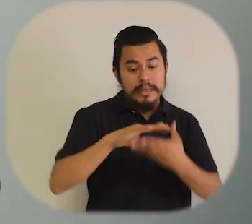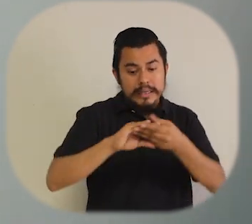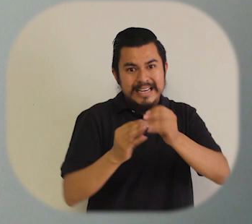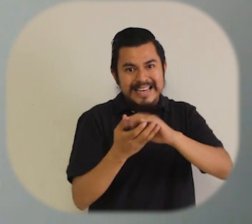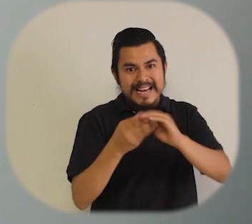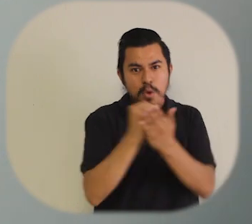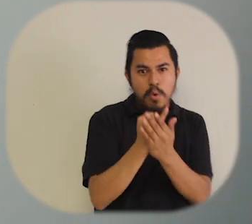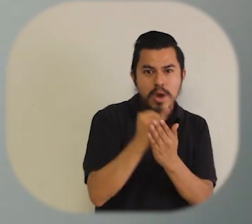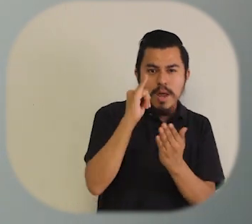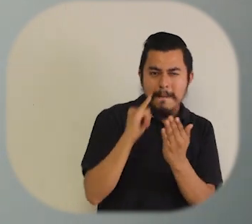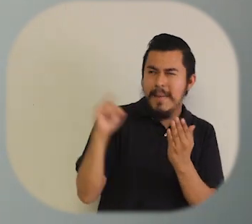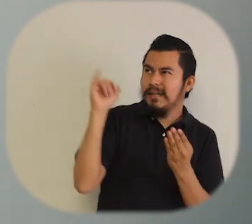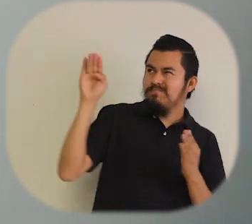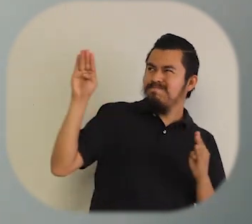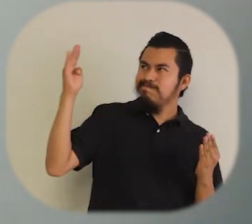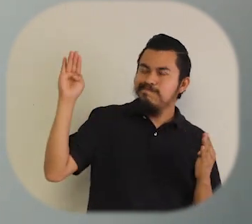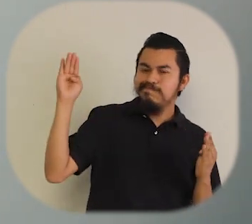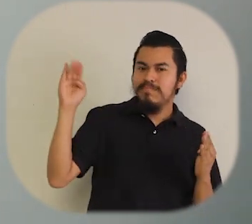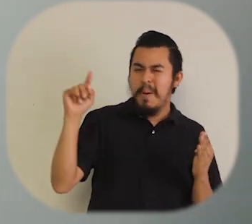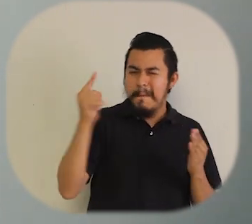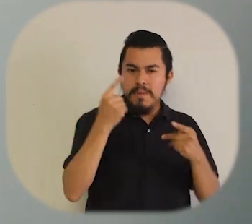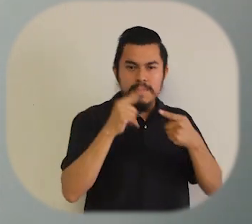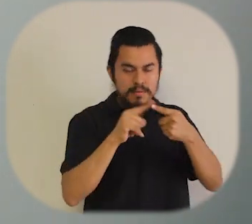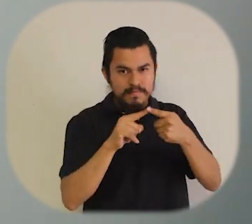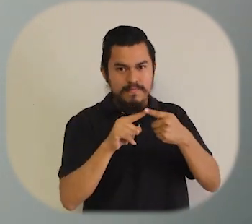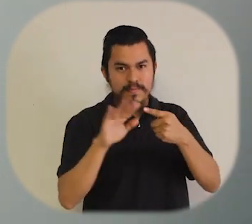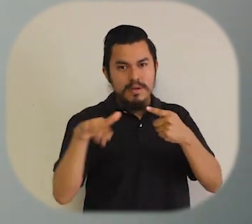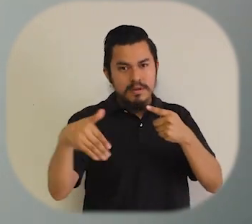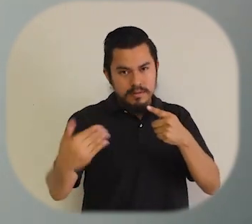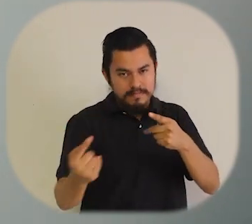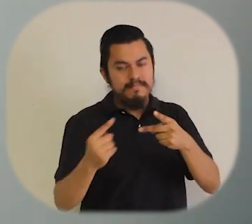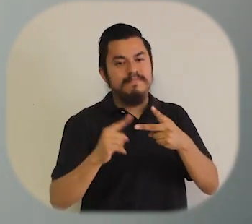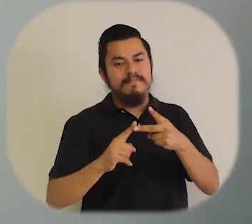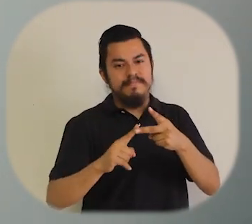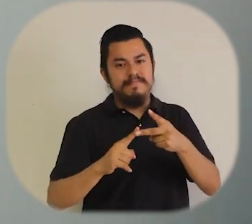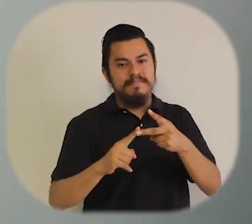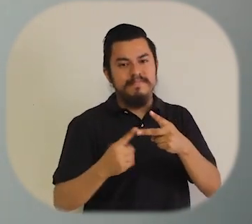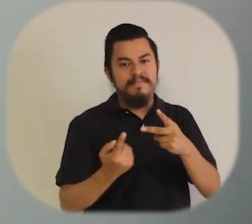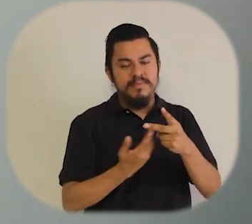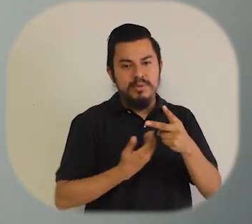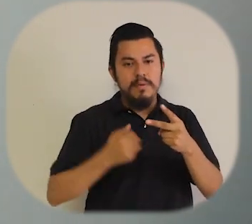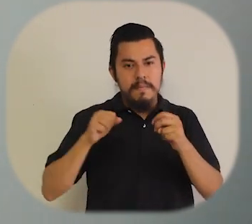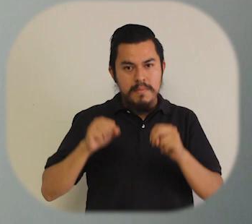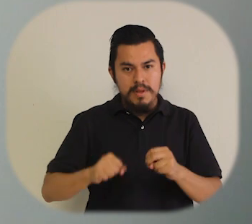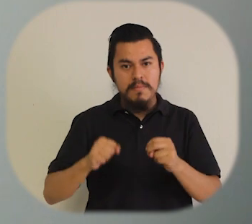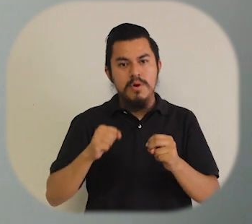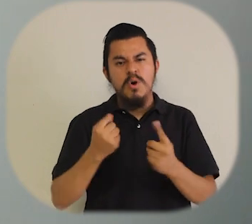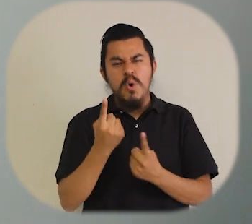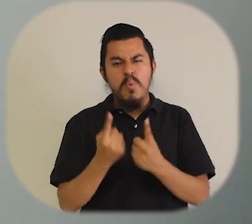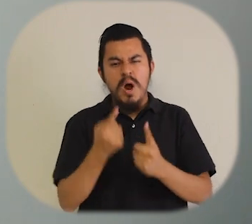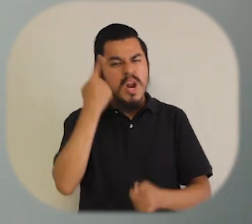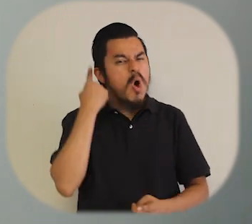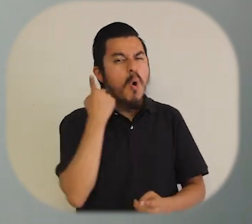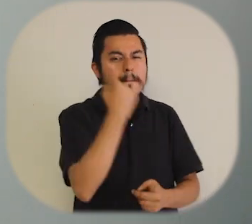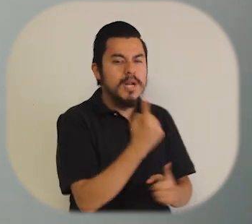que esto es algo primero que podemos entender. Bueno, después de esto, podemos hablar de ciertas características.